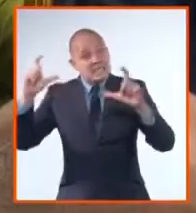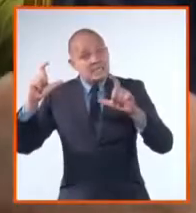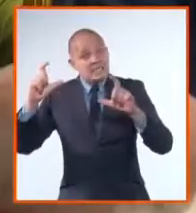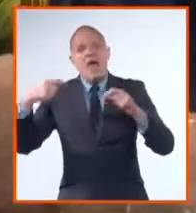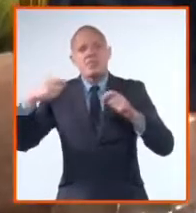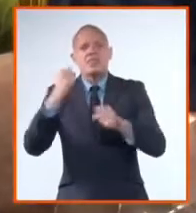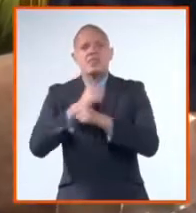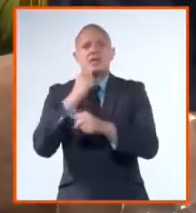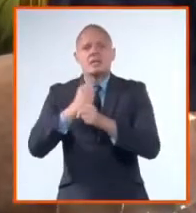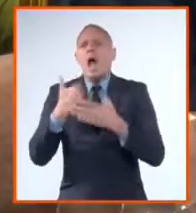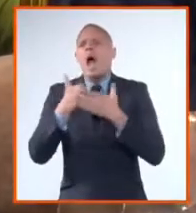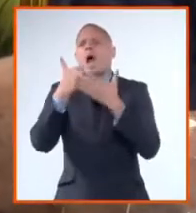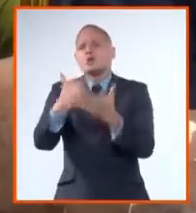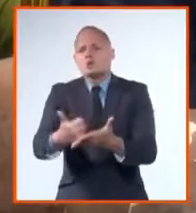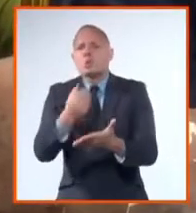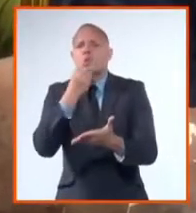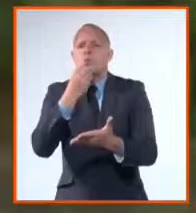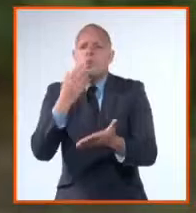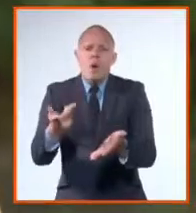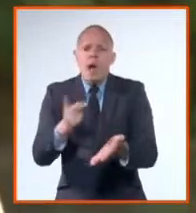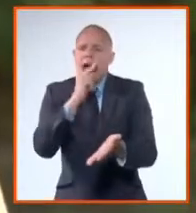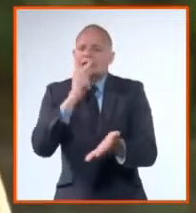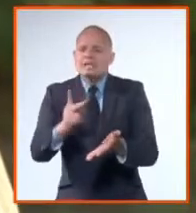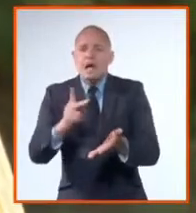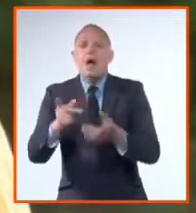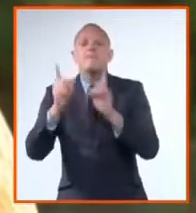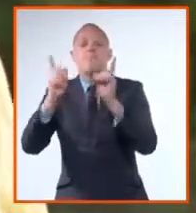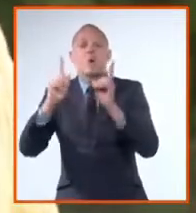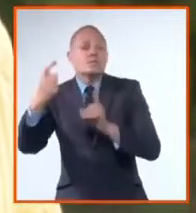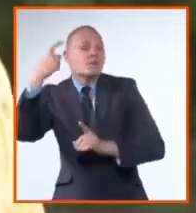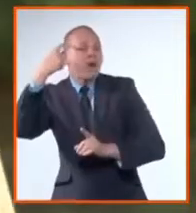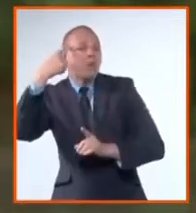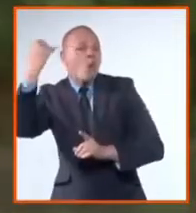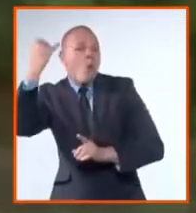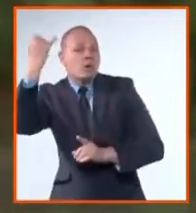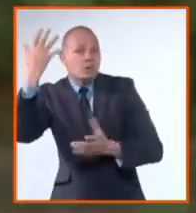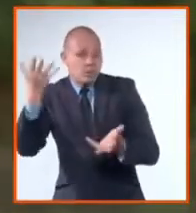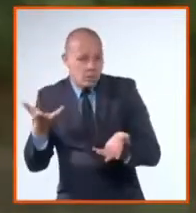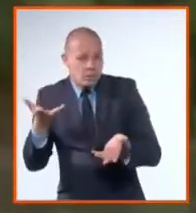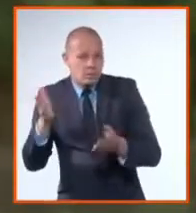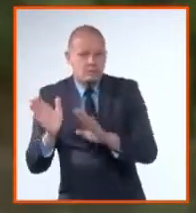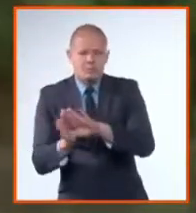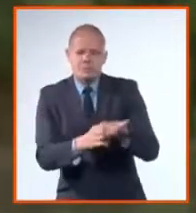e ideológico en nuestro país. Quiero retomar dos aspectos que se mencionaron hace un rato.